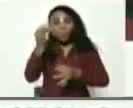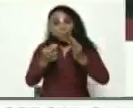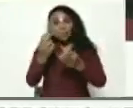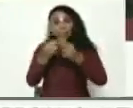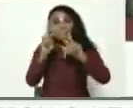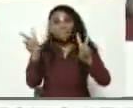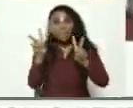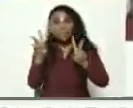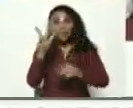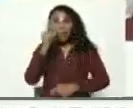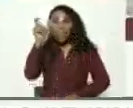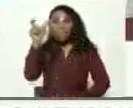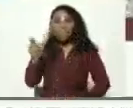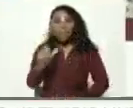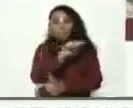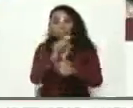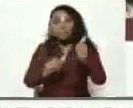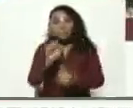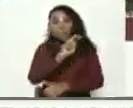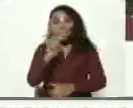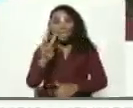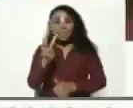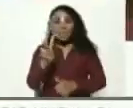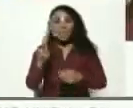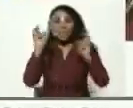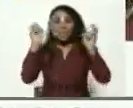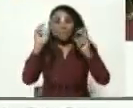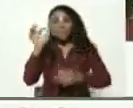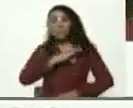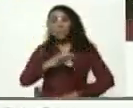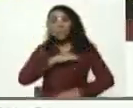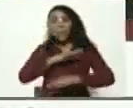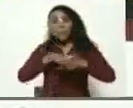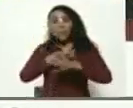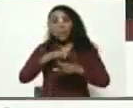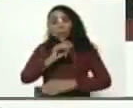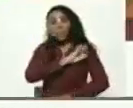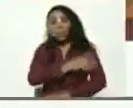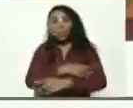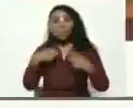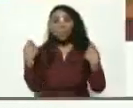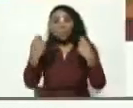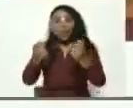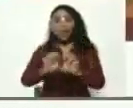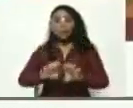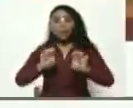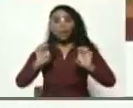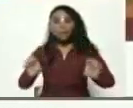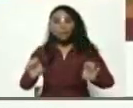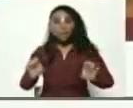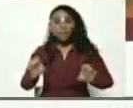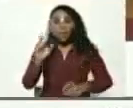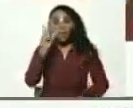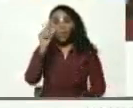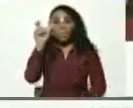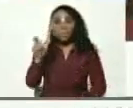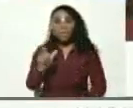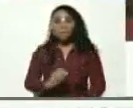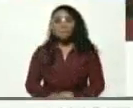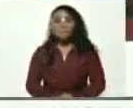Eduardo Piñate, vicepresidente sectorial del Área Social y ministro del Poder Popular para la Educación, a Alfred Nazaret